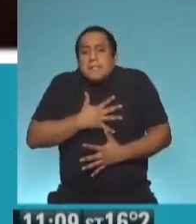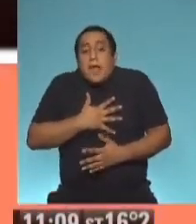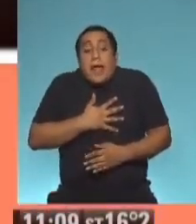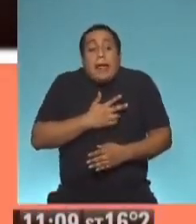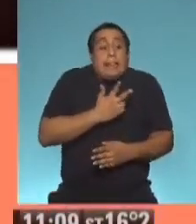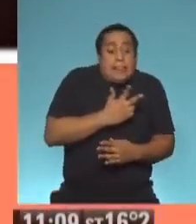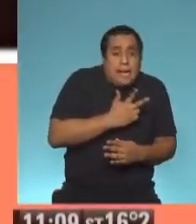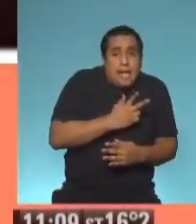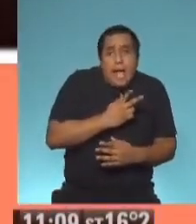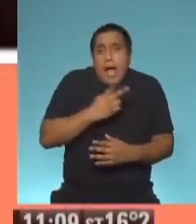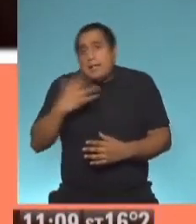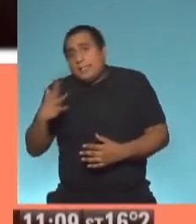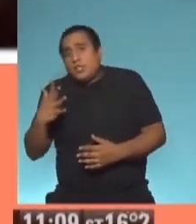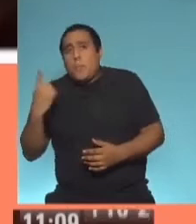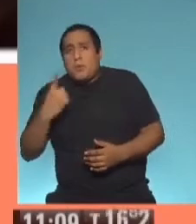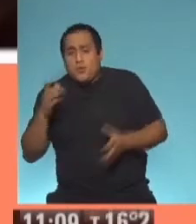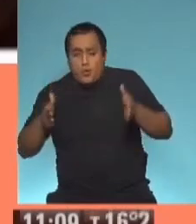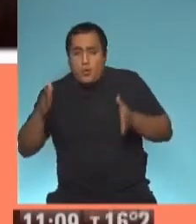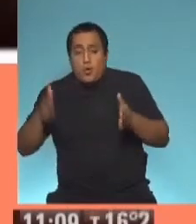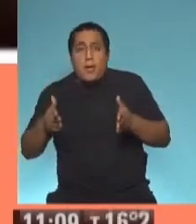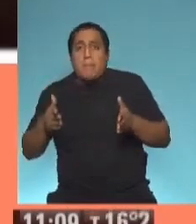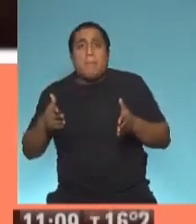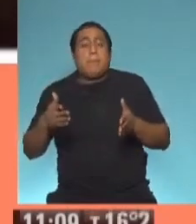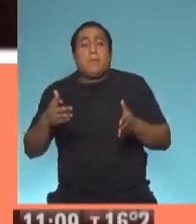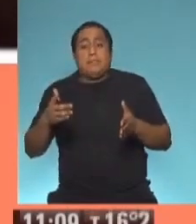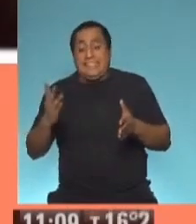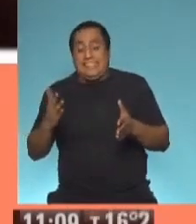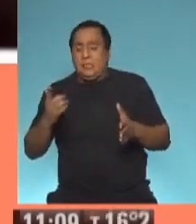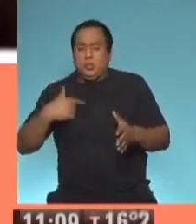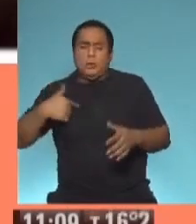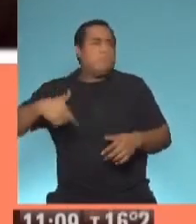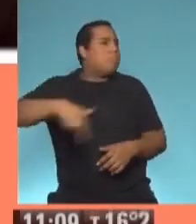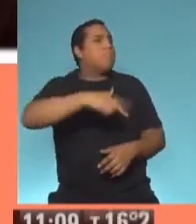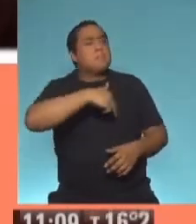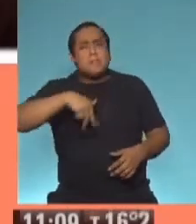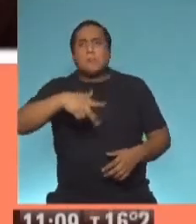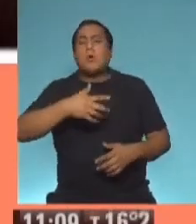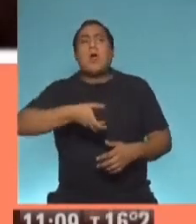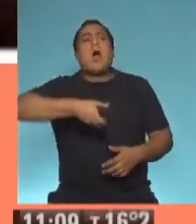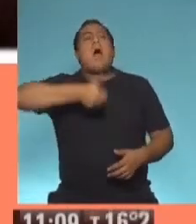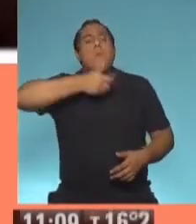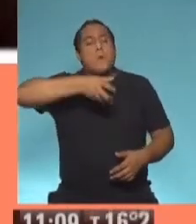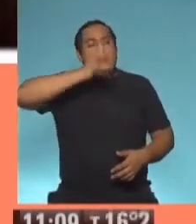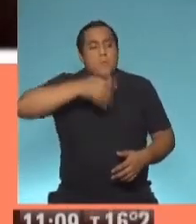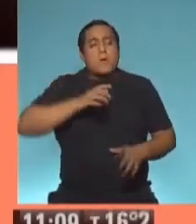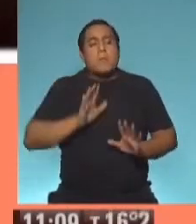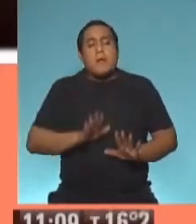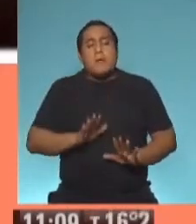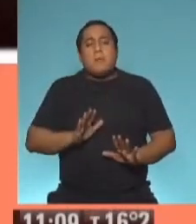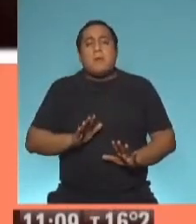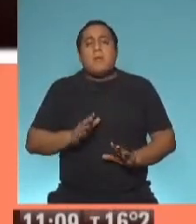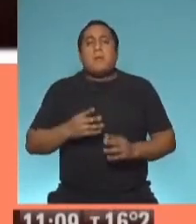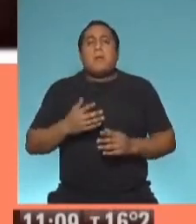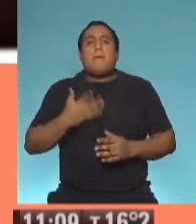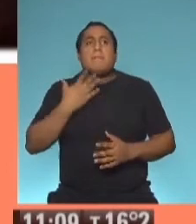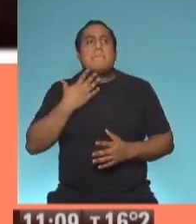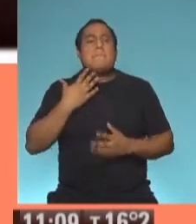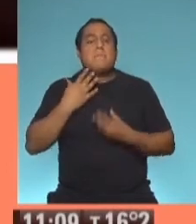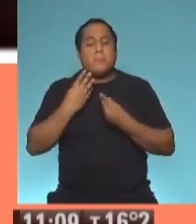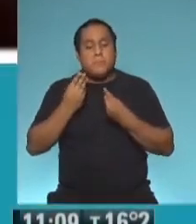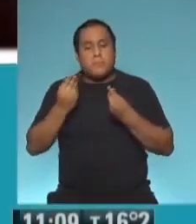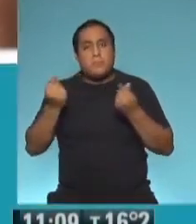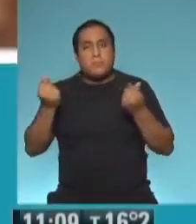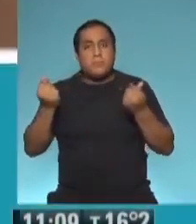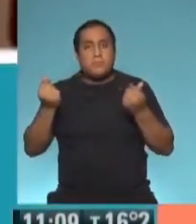uno en esos minutos toma agua, camina, da una vuelta y espera, se pasa. Claro, es muy bueno lo que